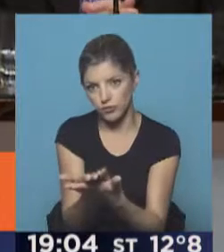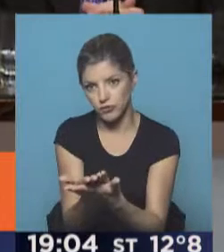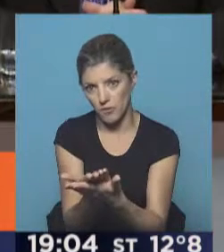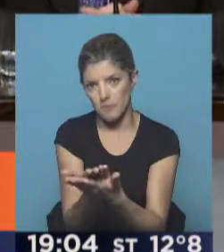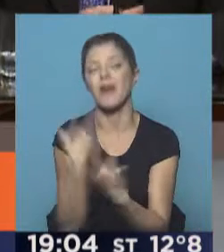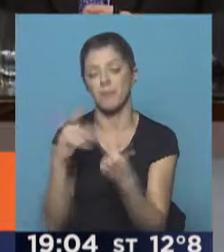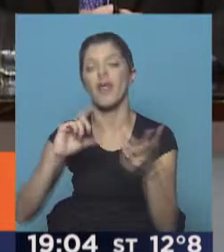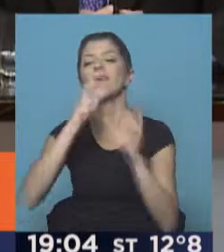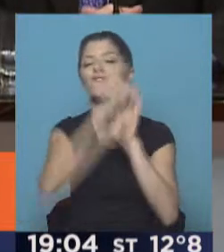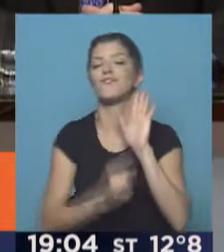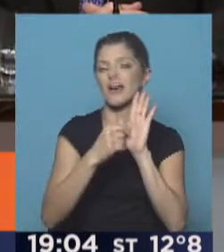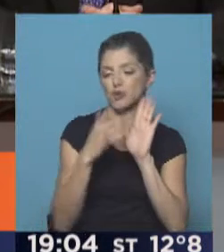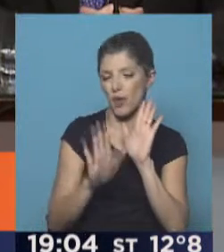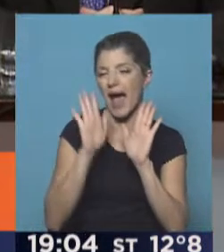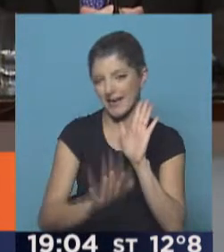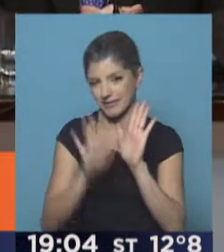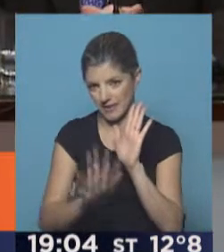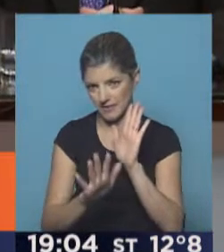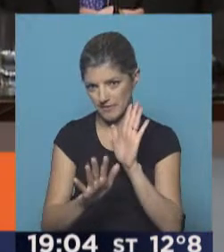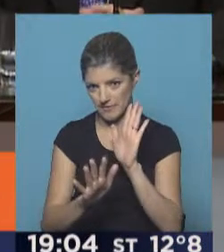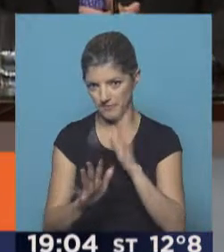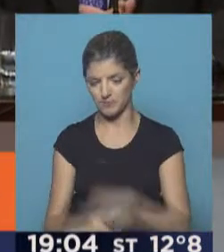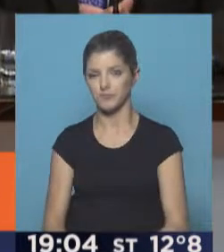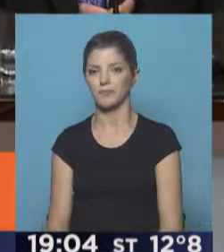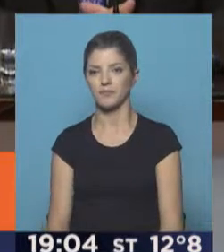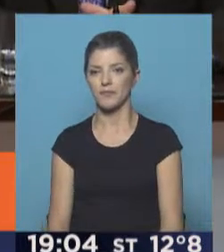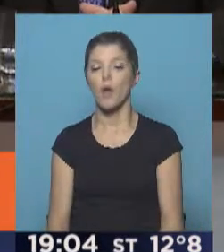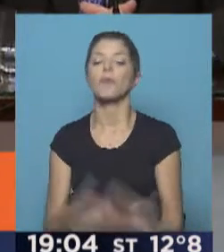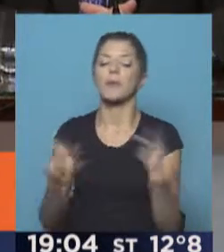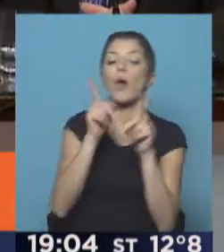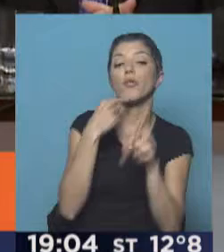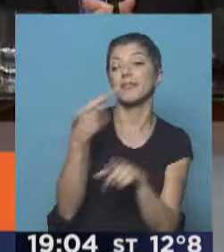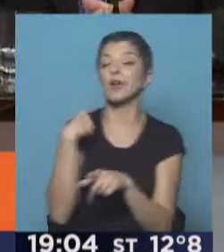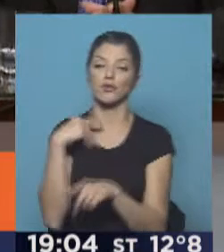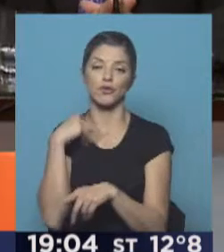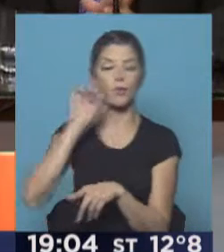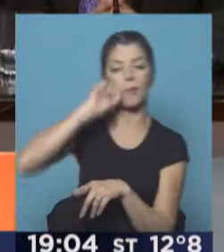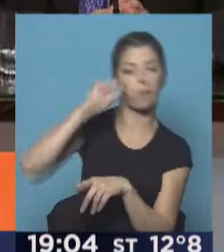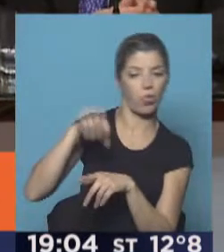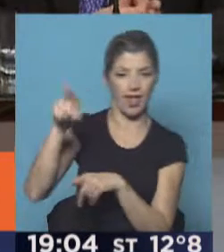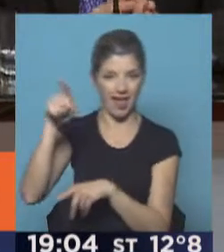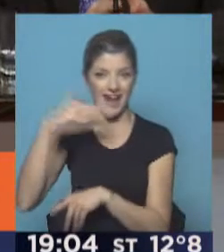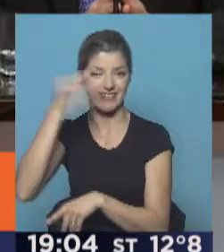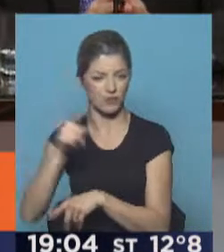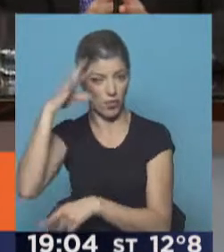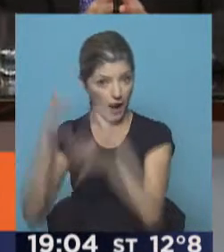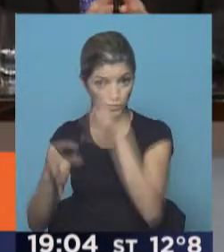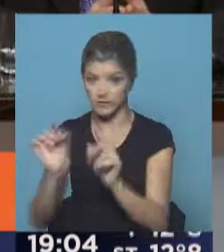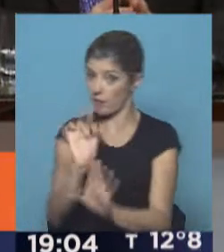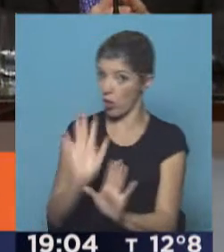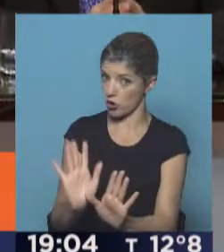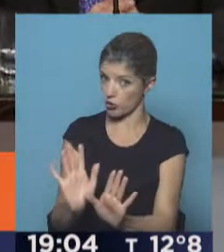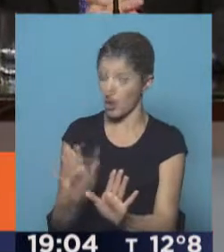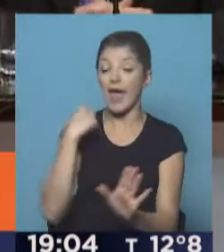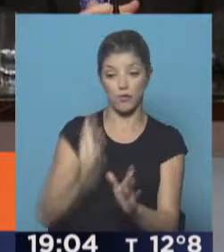quede ninguna sensación de que pueda haber un no acatamiento al fallo, sino que el recurso extraordinario lo que hace es suspender los efectos y que